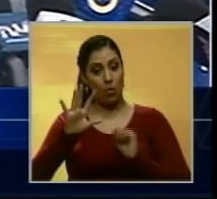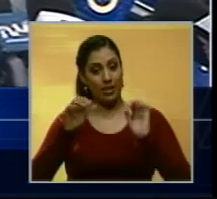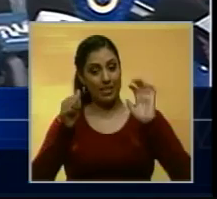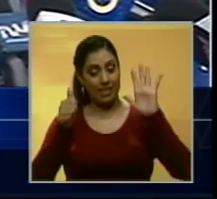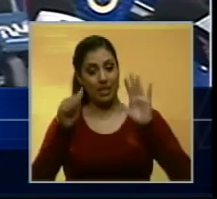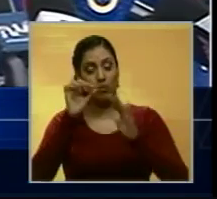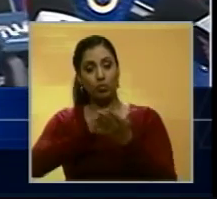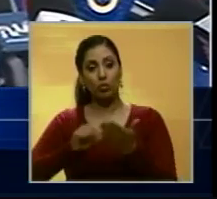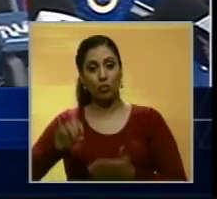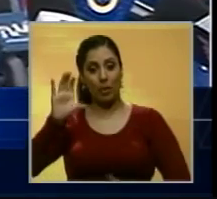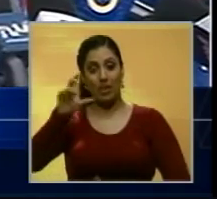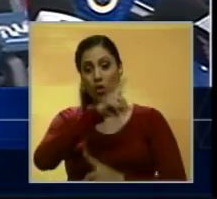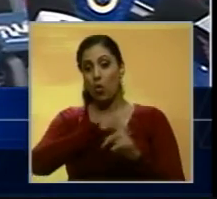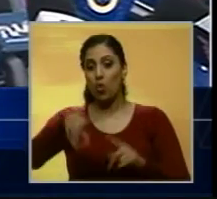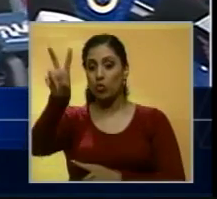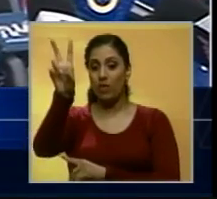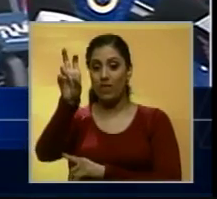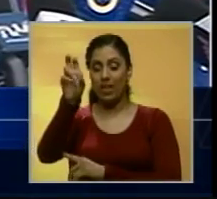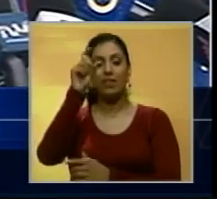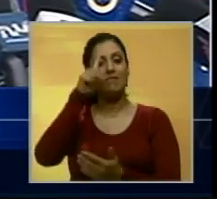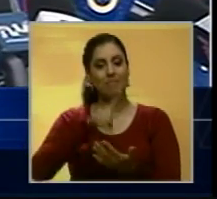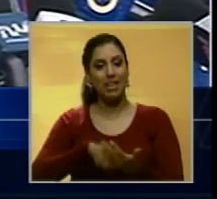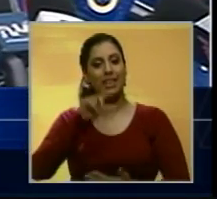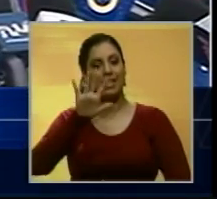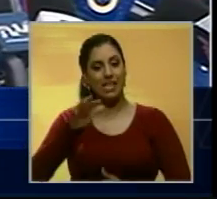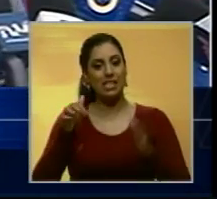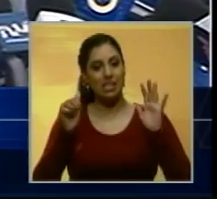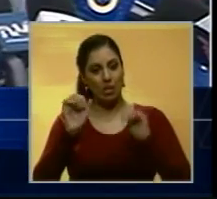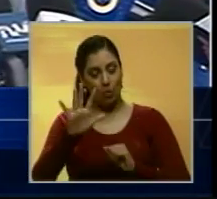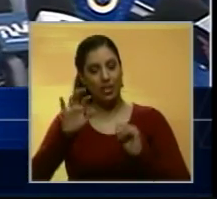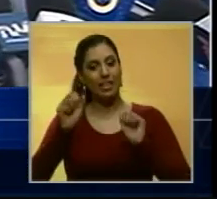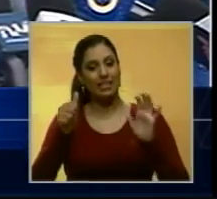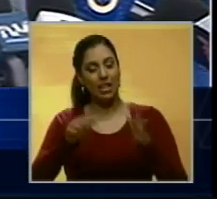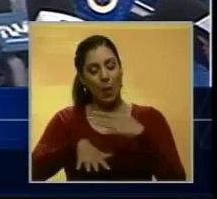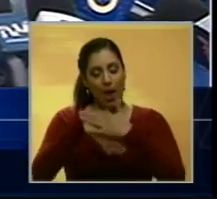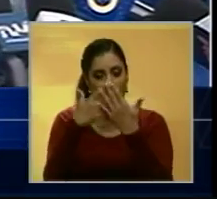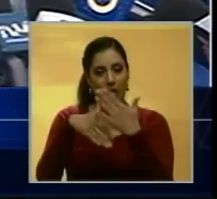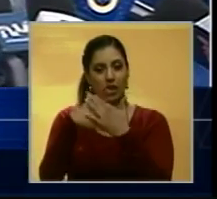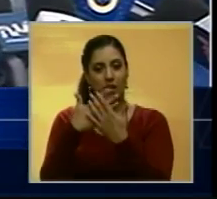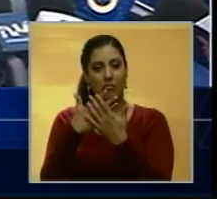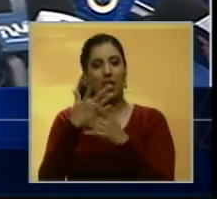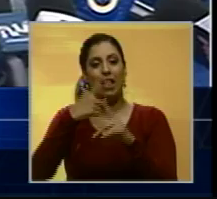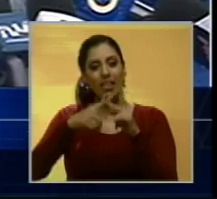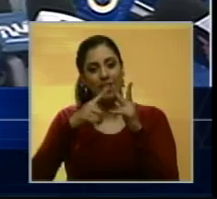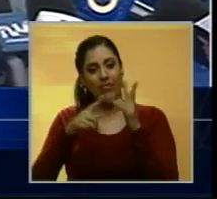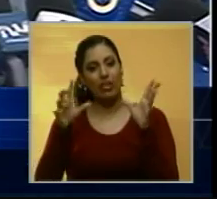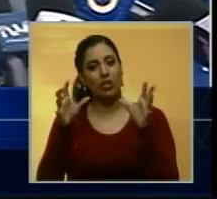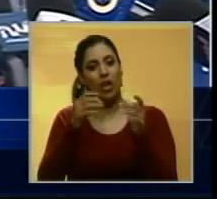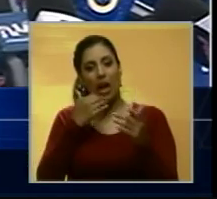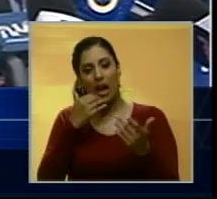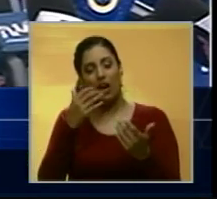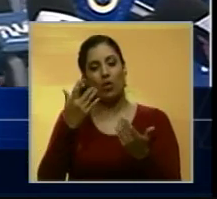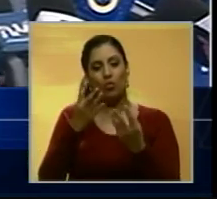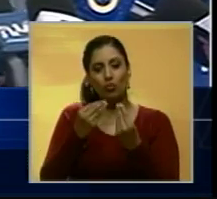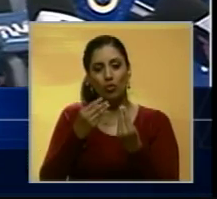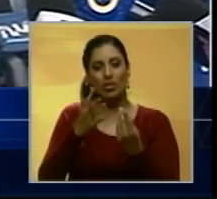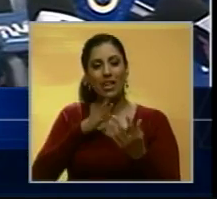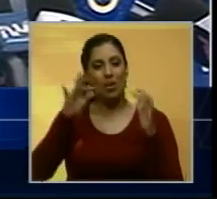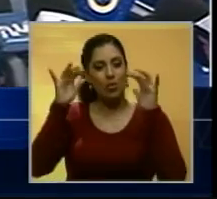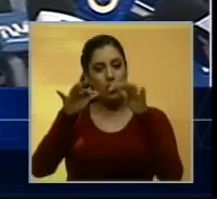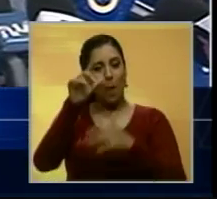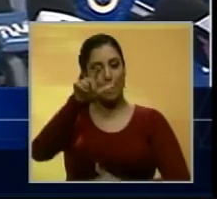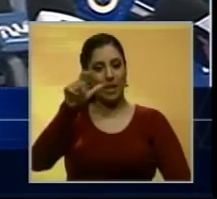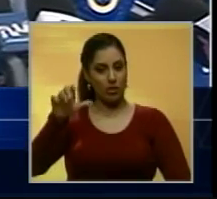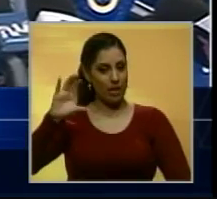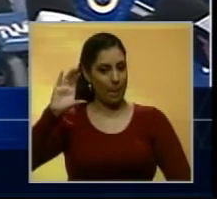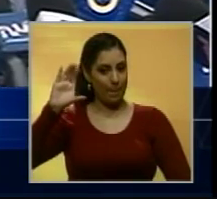puntos del país. Día viernes, 1.356 madrugonazos en distintos puntos de mucha afluencia de gente en